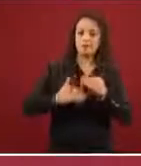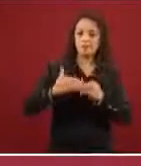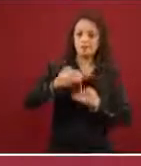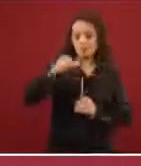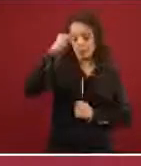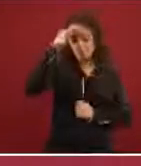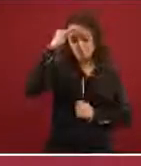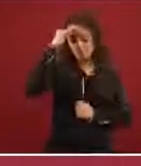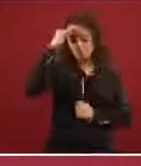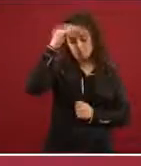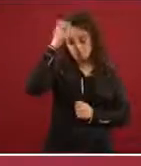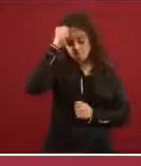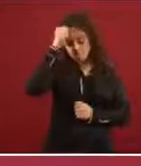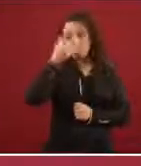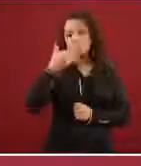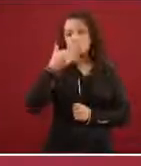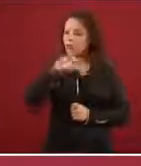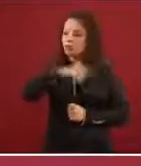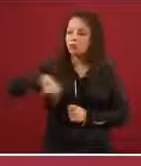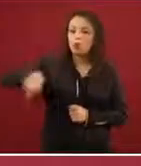conciencia colectiva